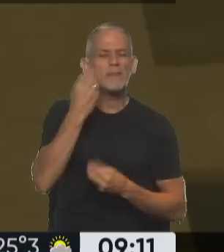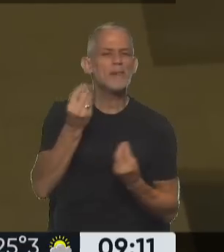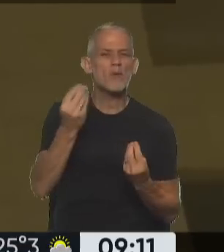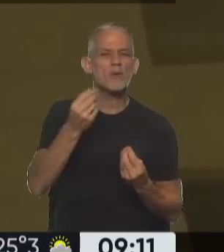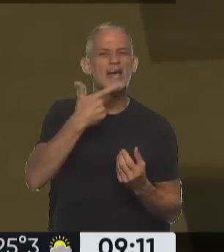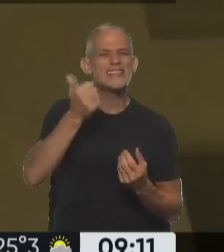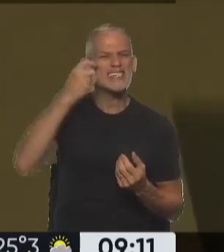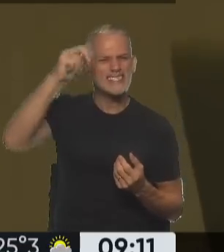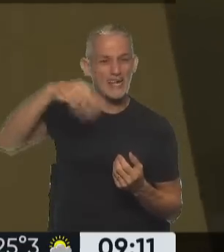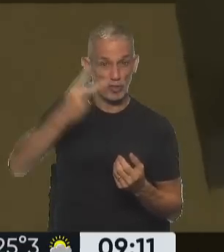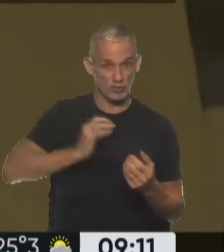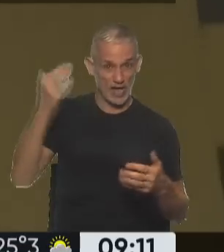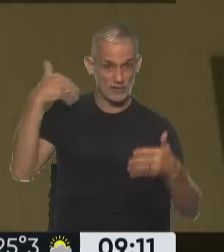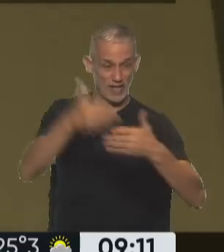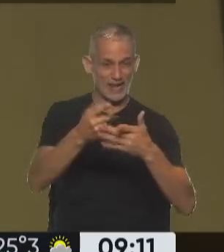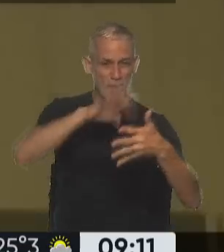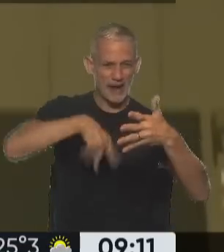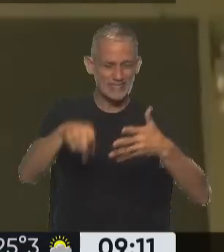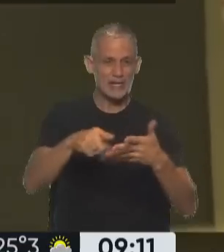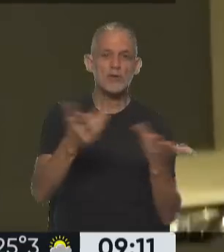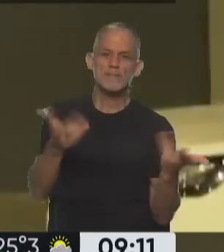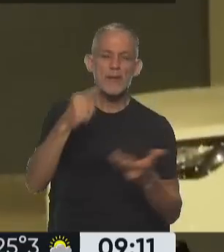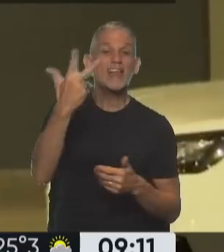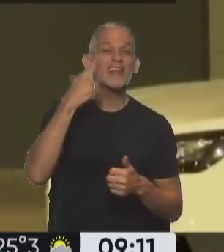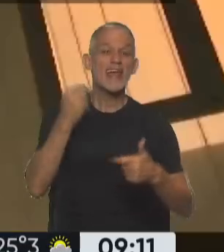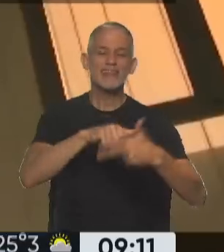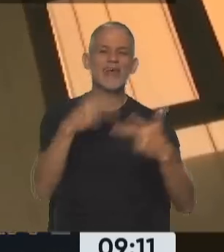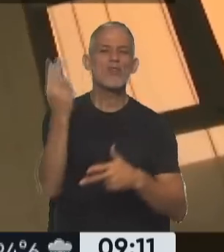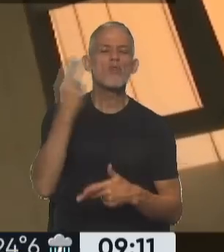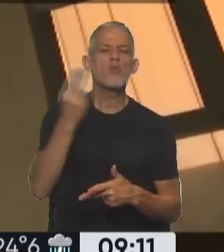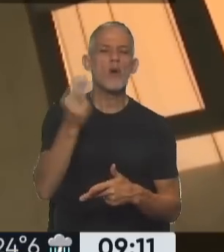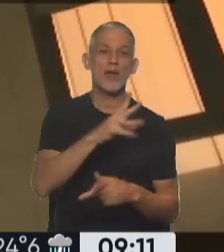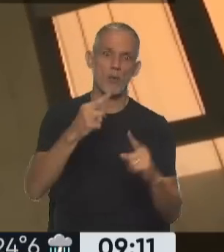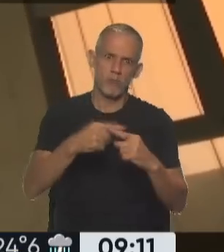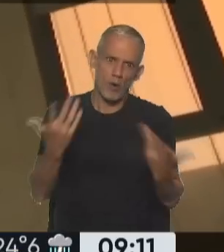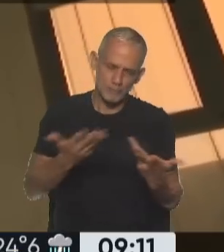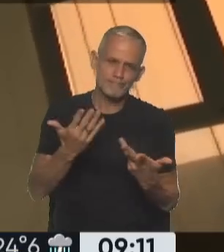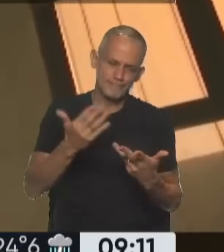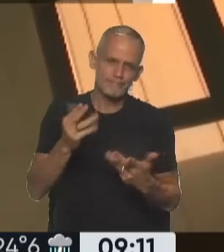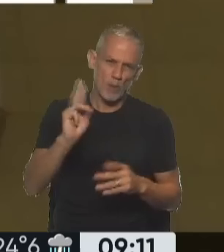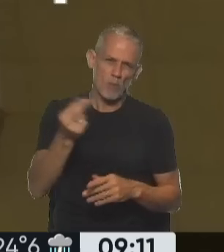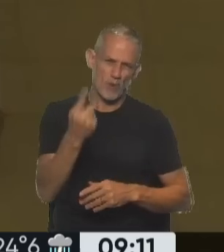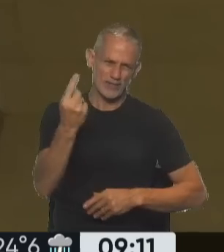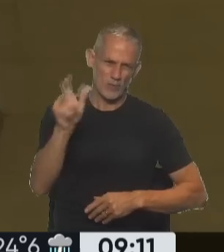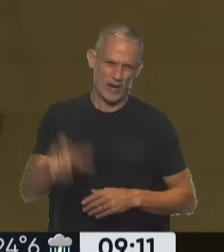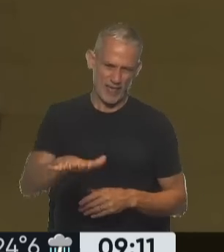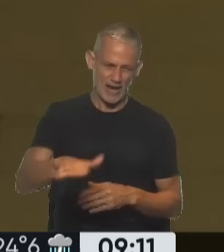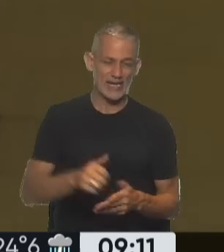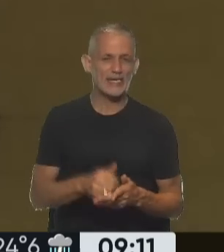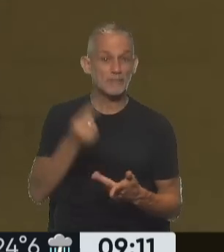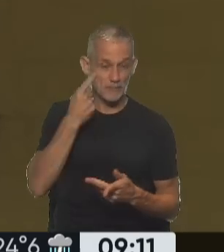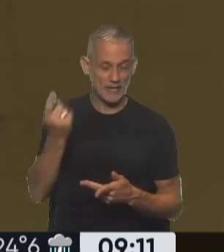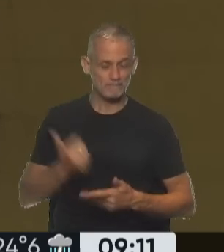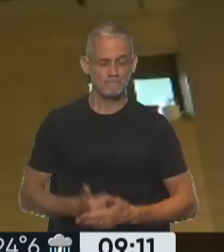de Sallent hace 2 años y allí se decretaron 3 días de duelo por este lamentable hecho. Estos son los testimonios